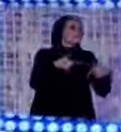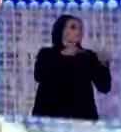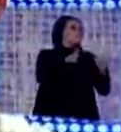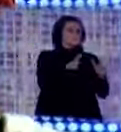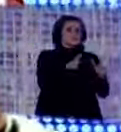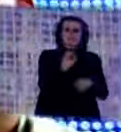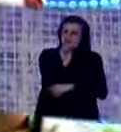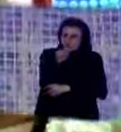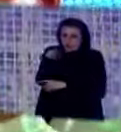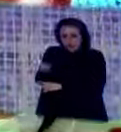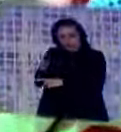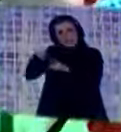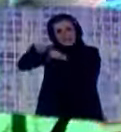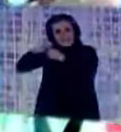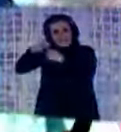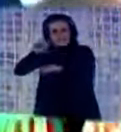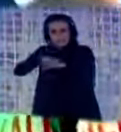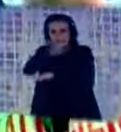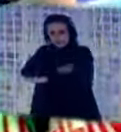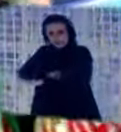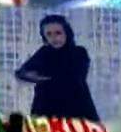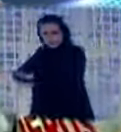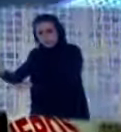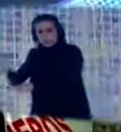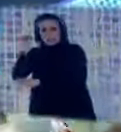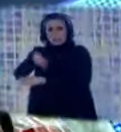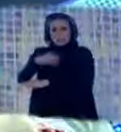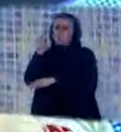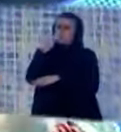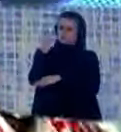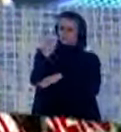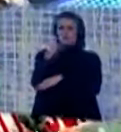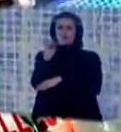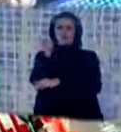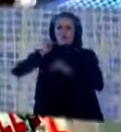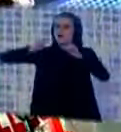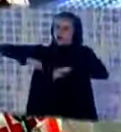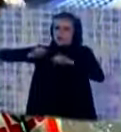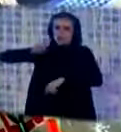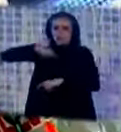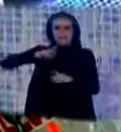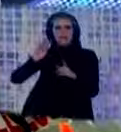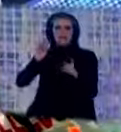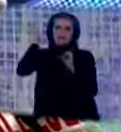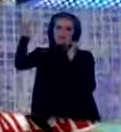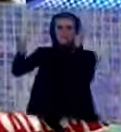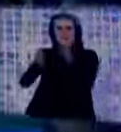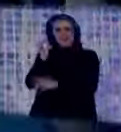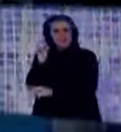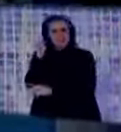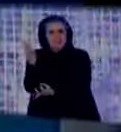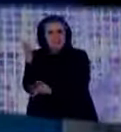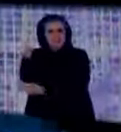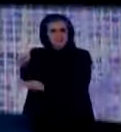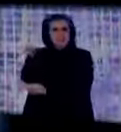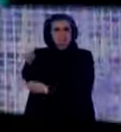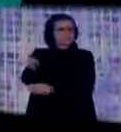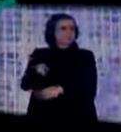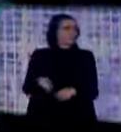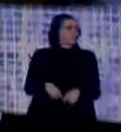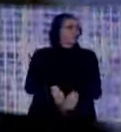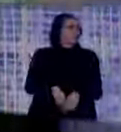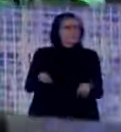donde hayan talleres para los enanos y para los grandes c haan cosas también